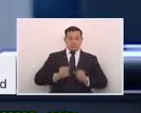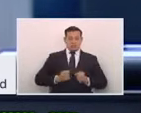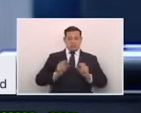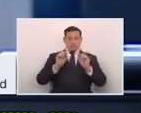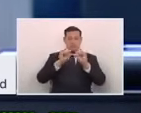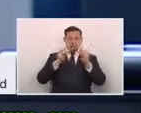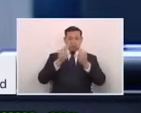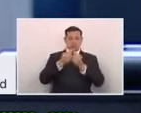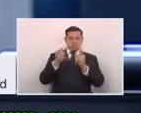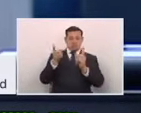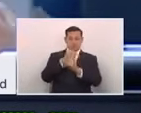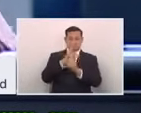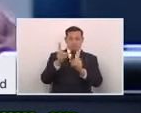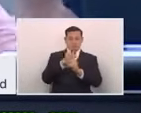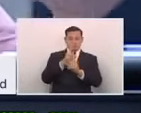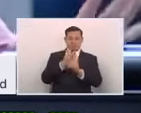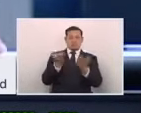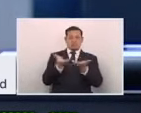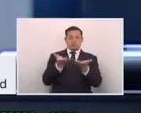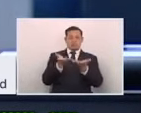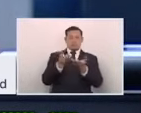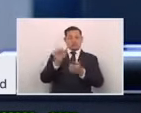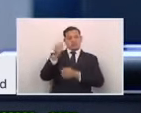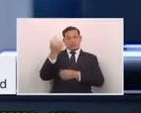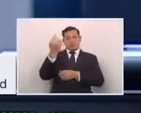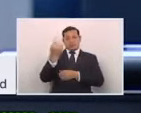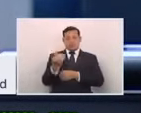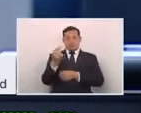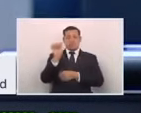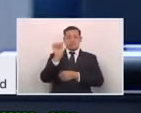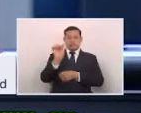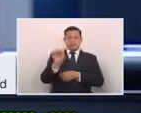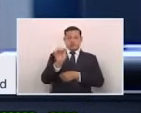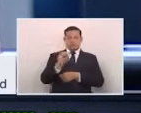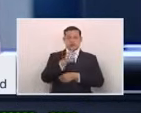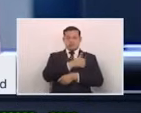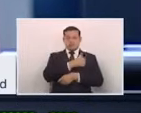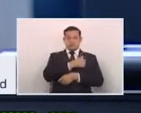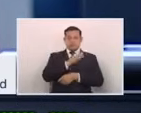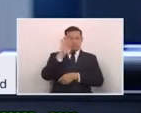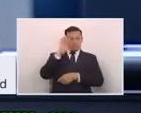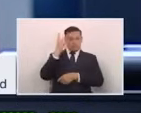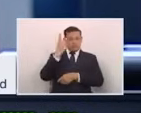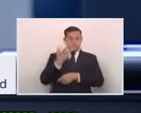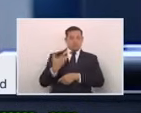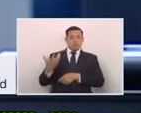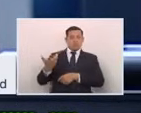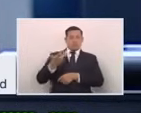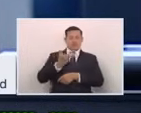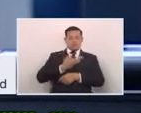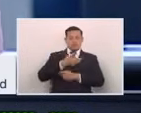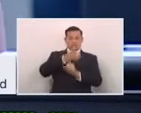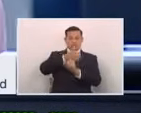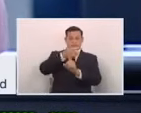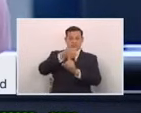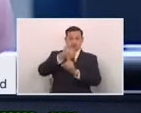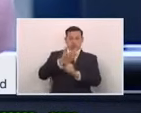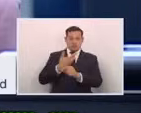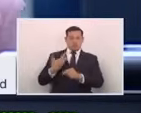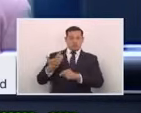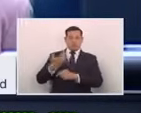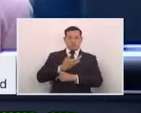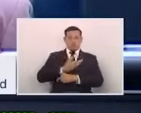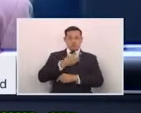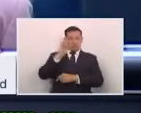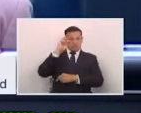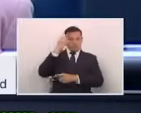grupos criminales, que le ha sucedido a alguien más, eso tiene que ver con nosotros, tiene que ver con cada uno de nosotros, tiene que